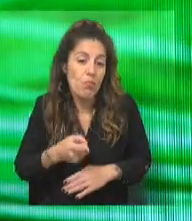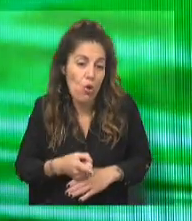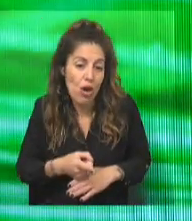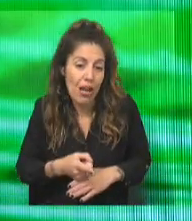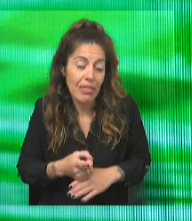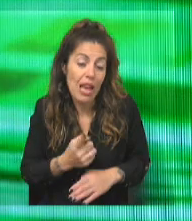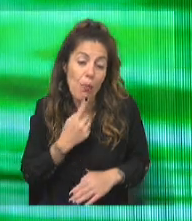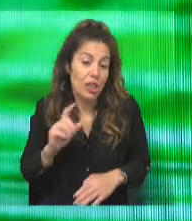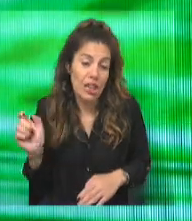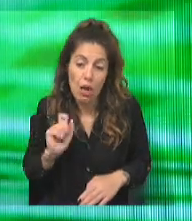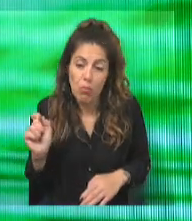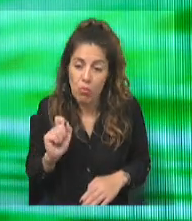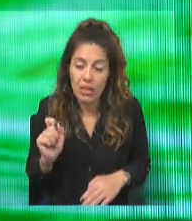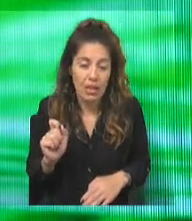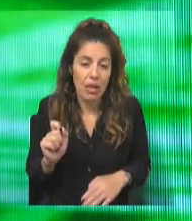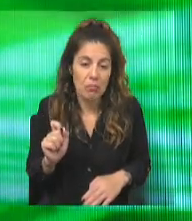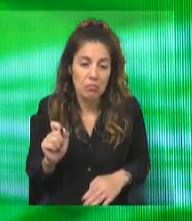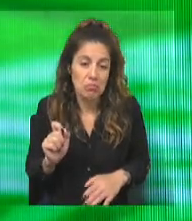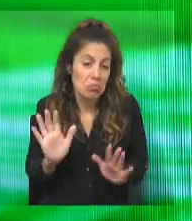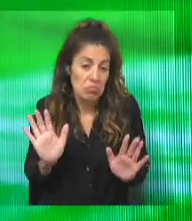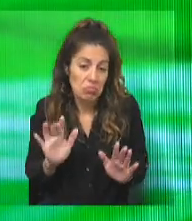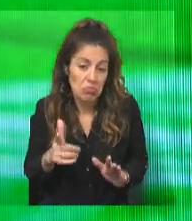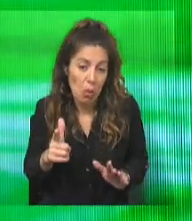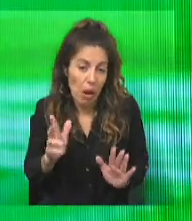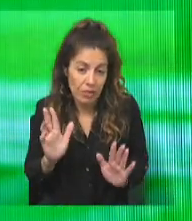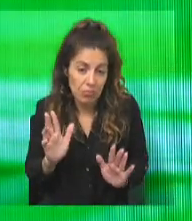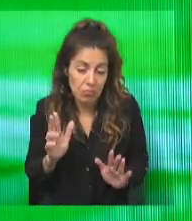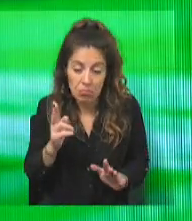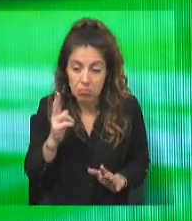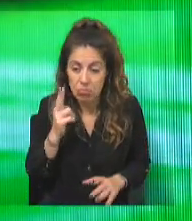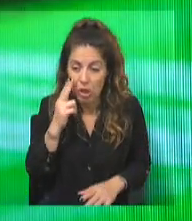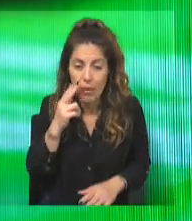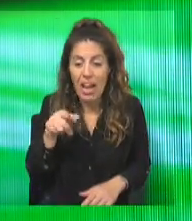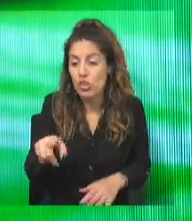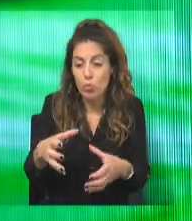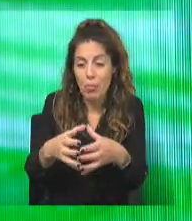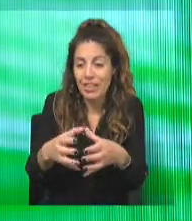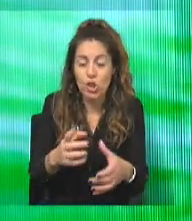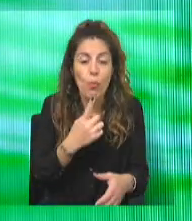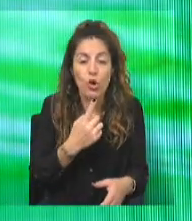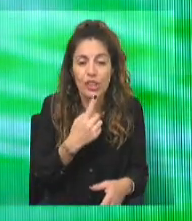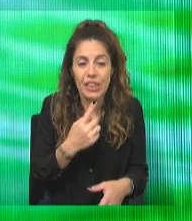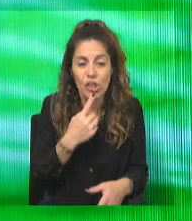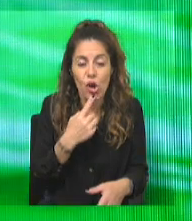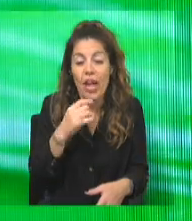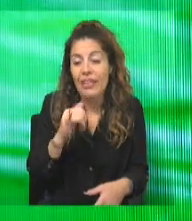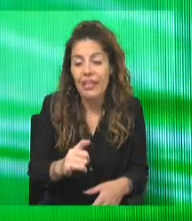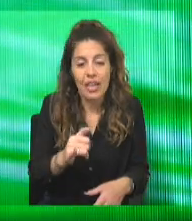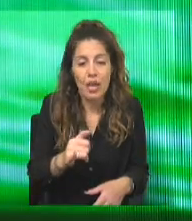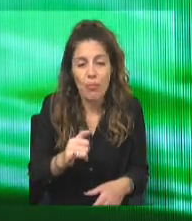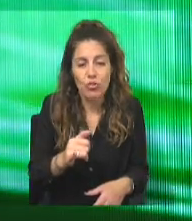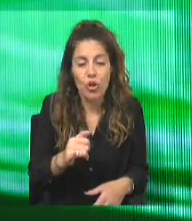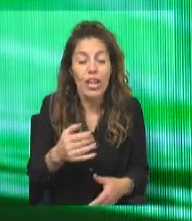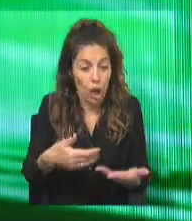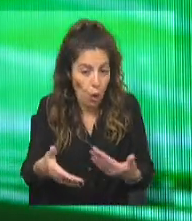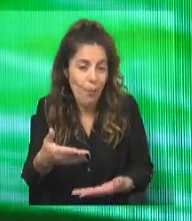la política pública eh No a mí no no me es un partido político con el que tenemos con el que